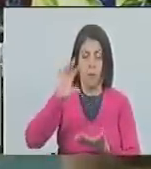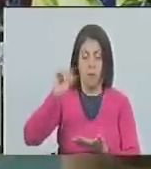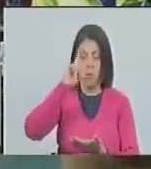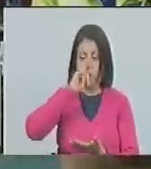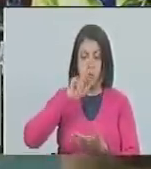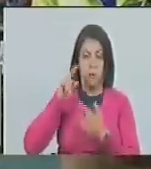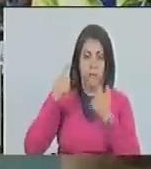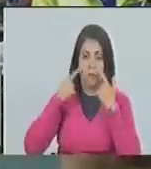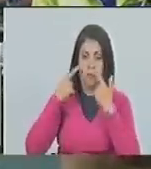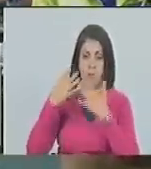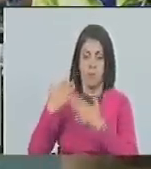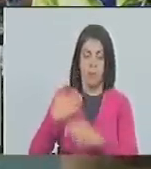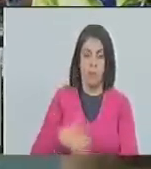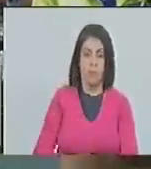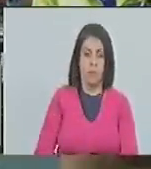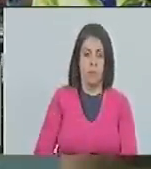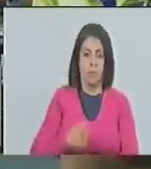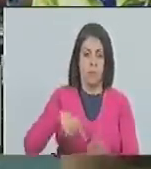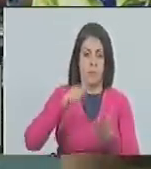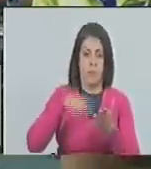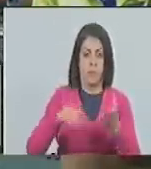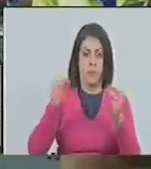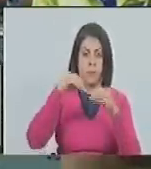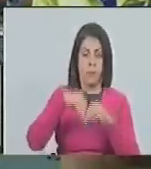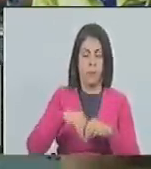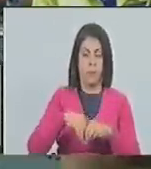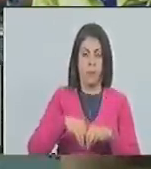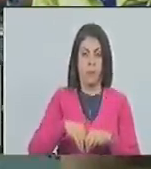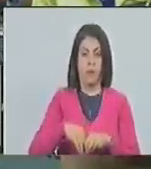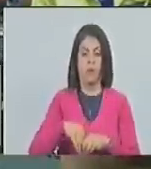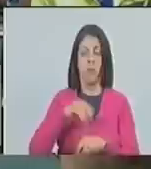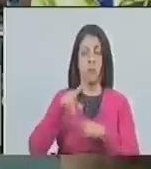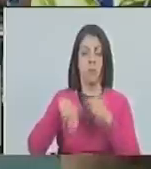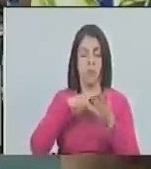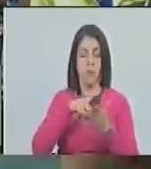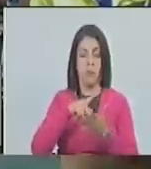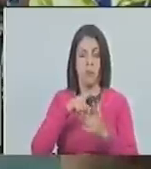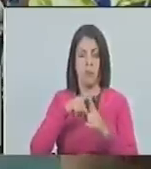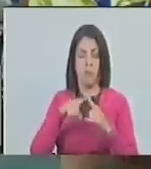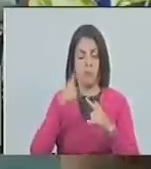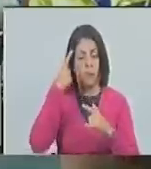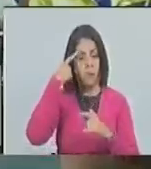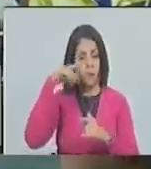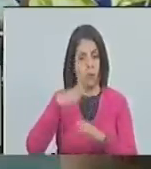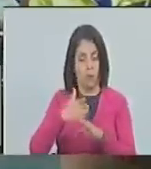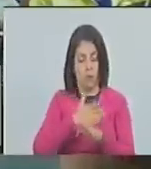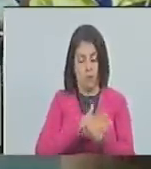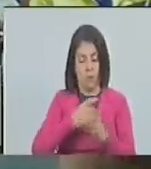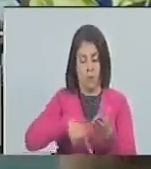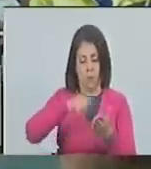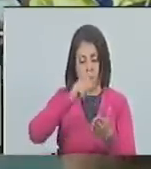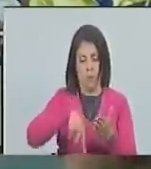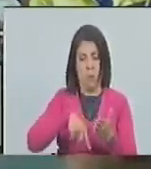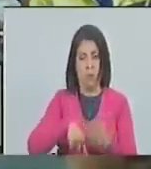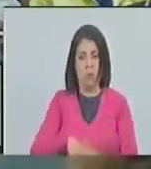50 años, firman el pacto de punto fijo, muchos de esos actores, ¿no? Pero previo al pacto de punto